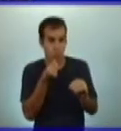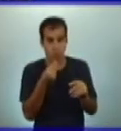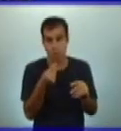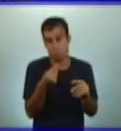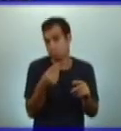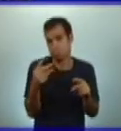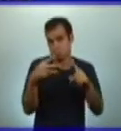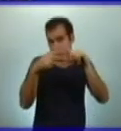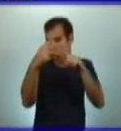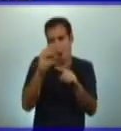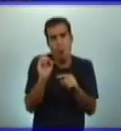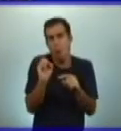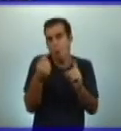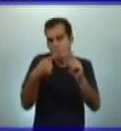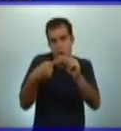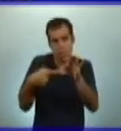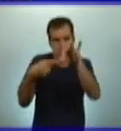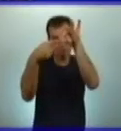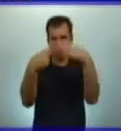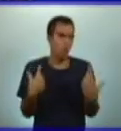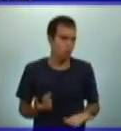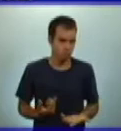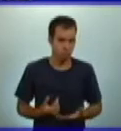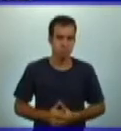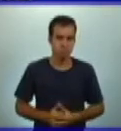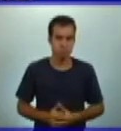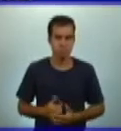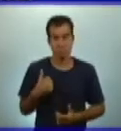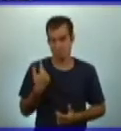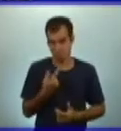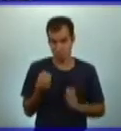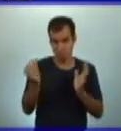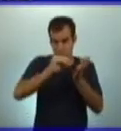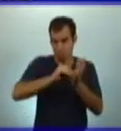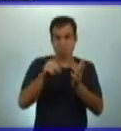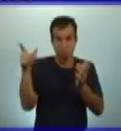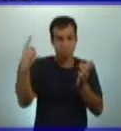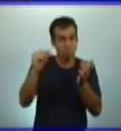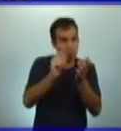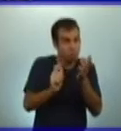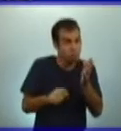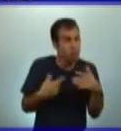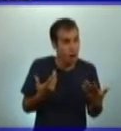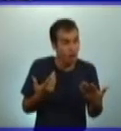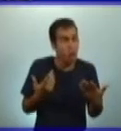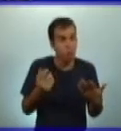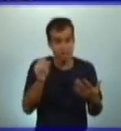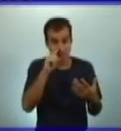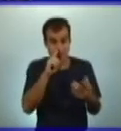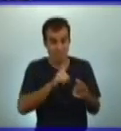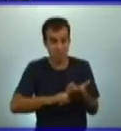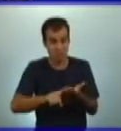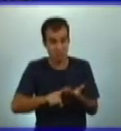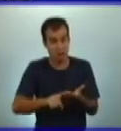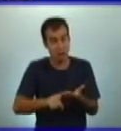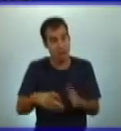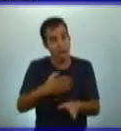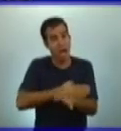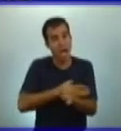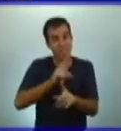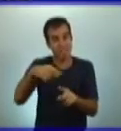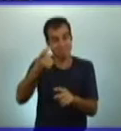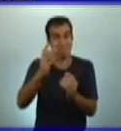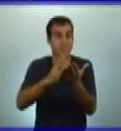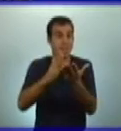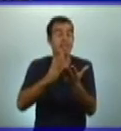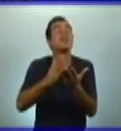una de ellas. Es descomponer el número. Quisimos poner este ejercicio para cerrar la semana antes de llegar a nuestro próximo programa, porque